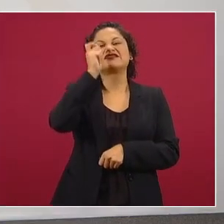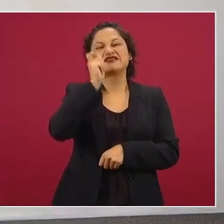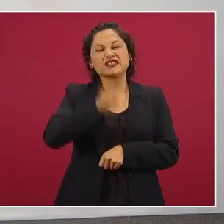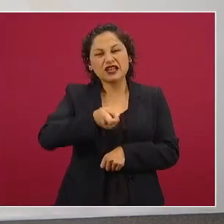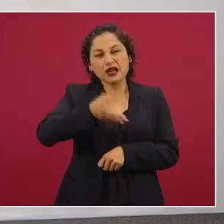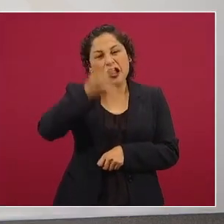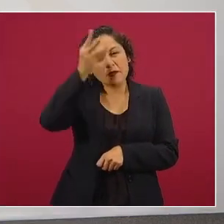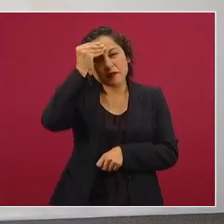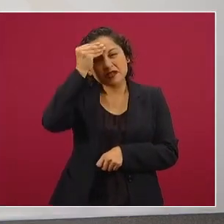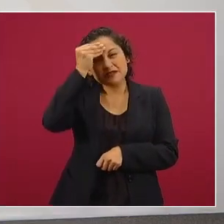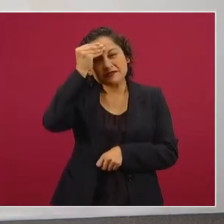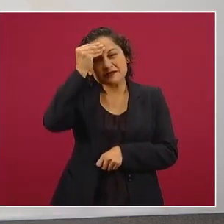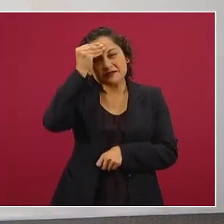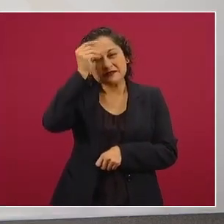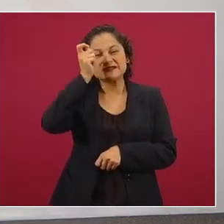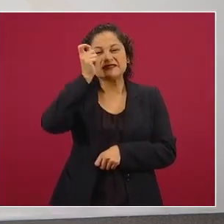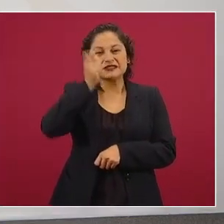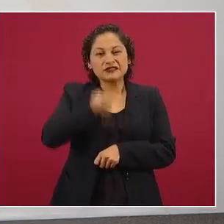No